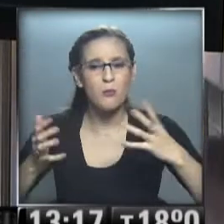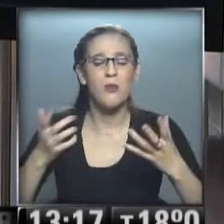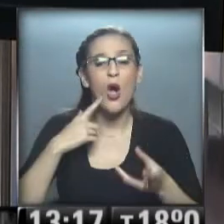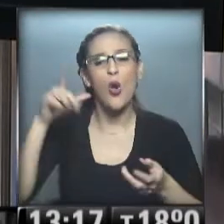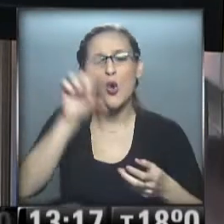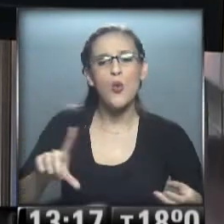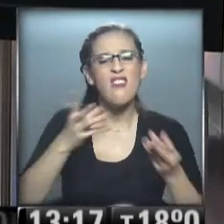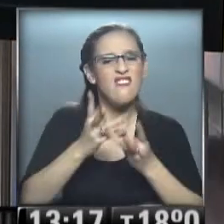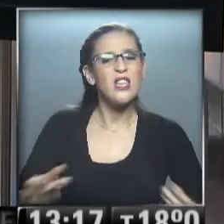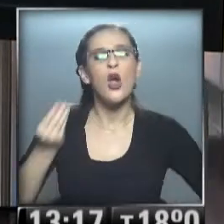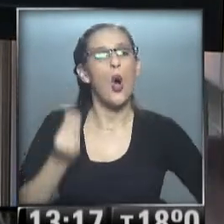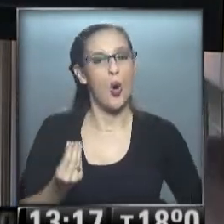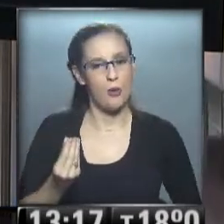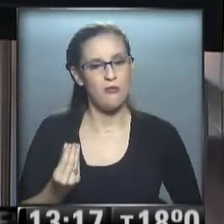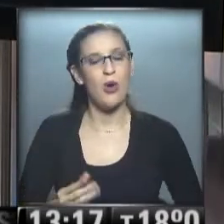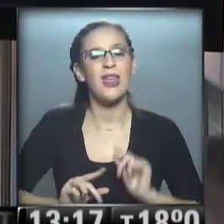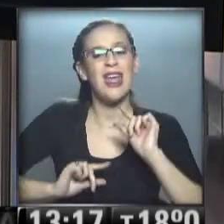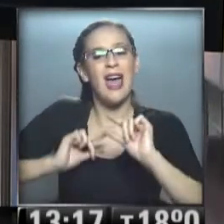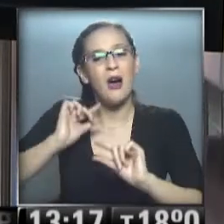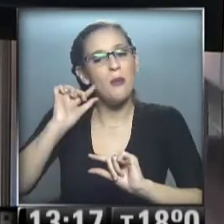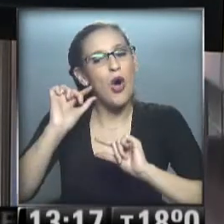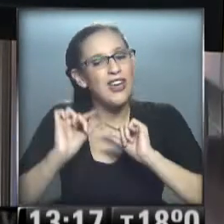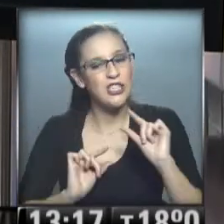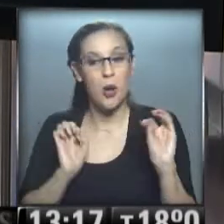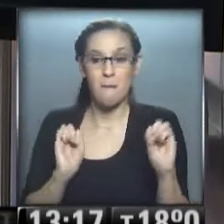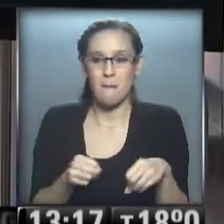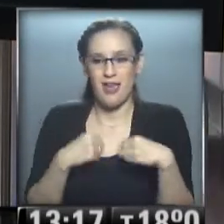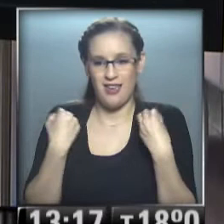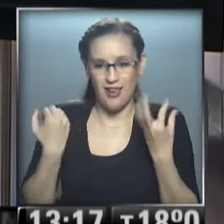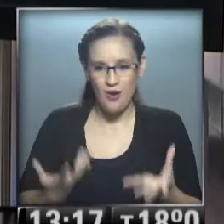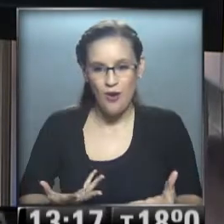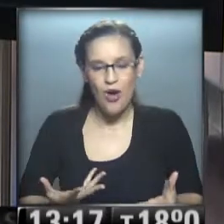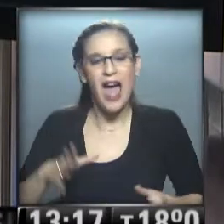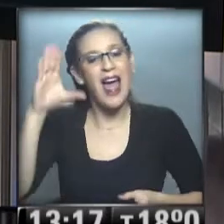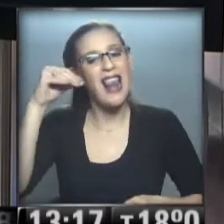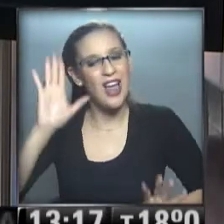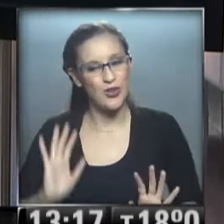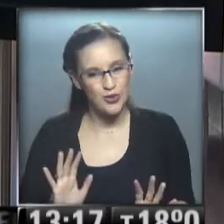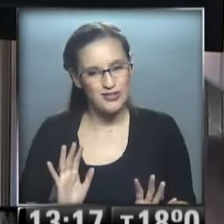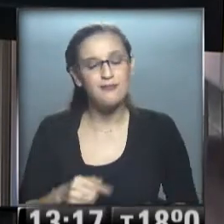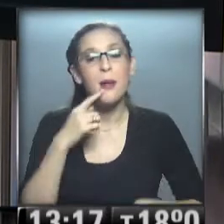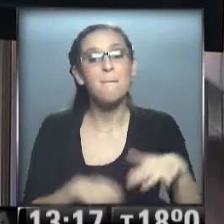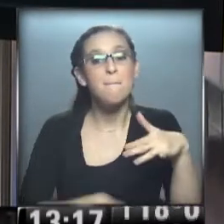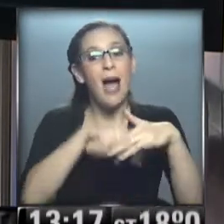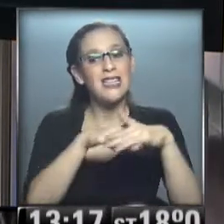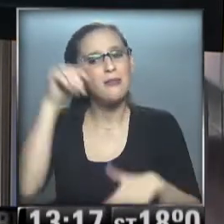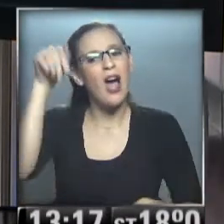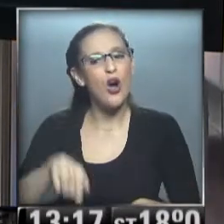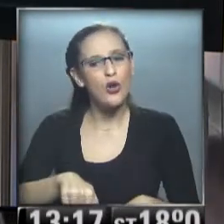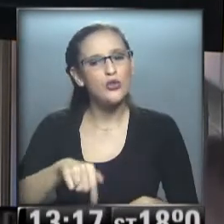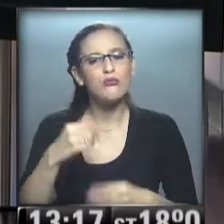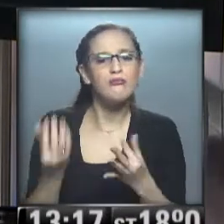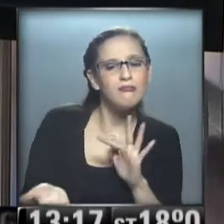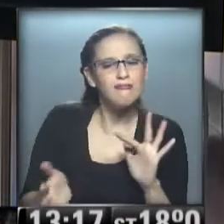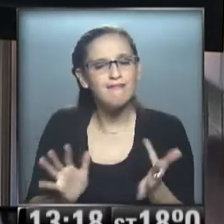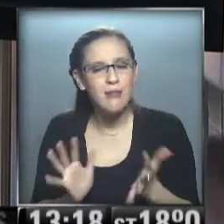lunes? Finalmente y lentamente va a ir mejorando hacia la noche. Máxima estimada, ahí